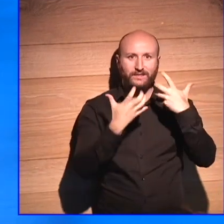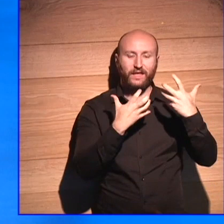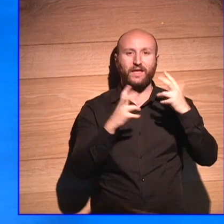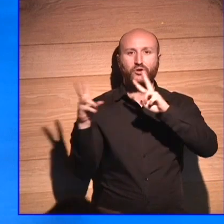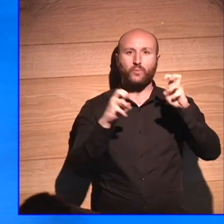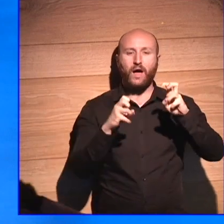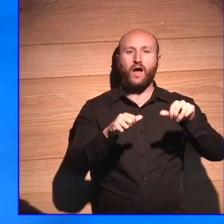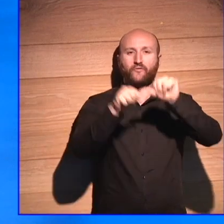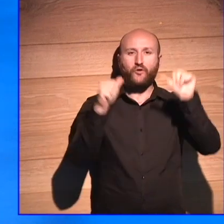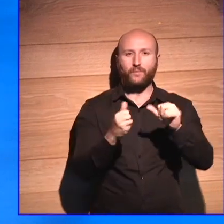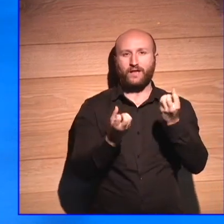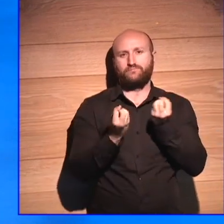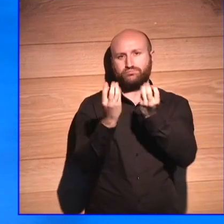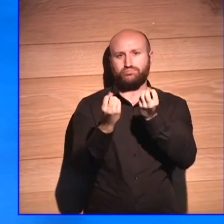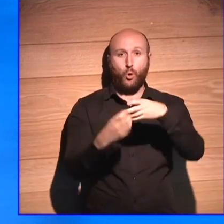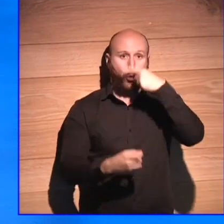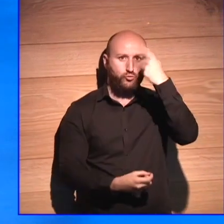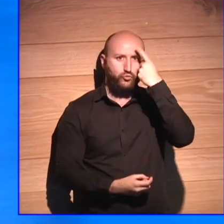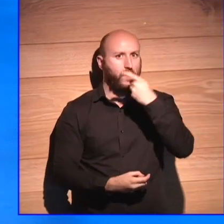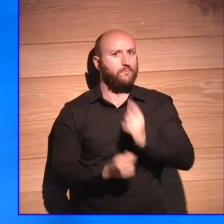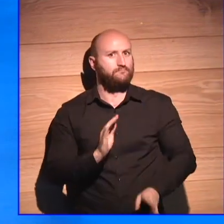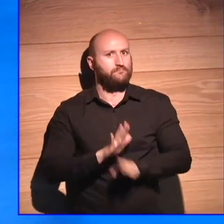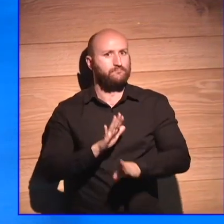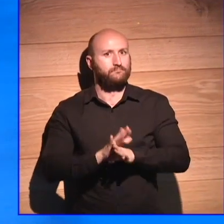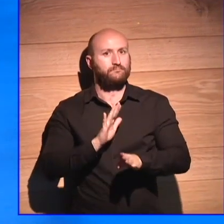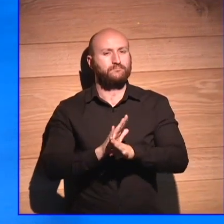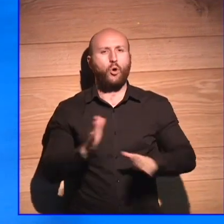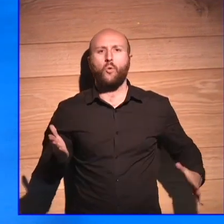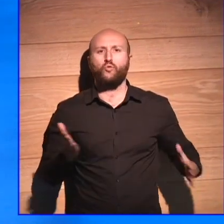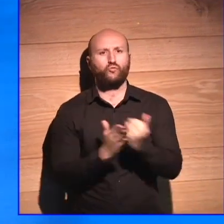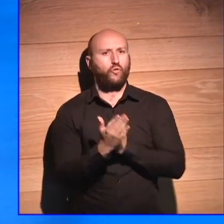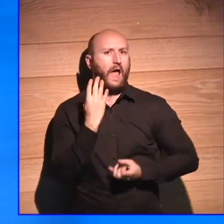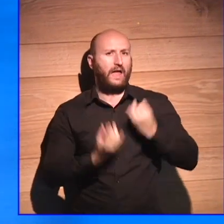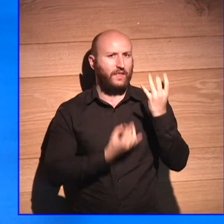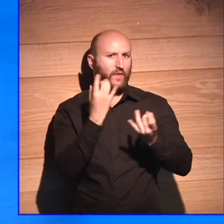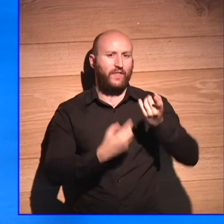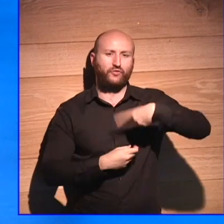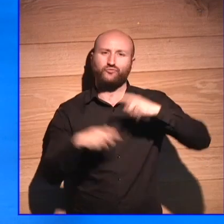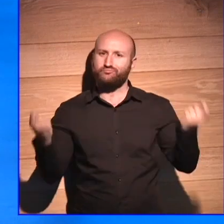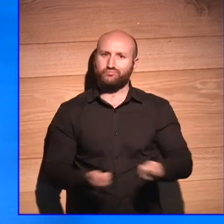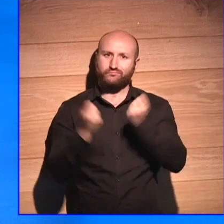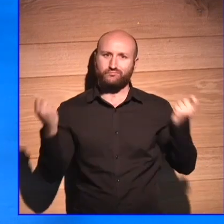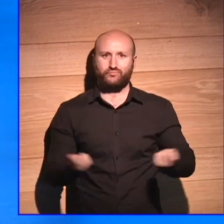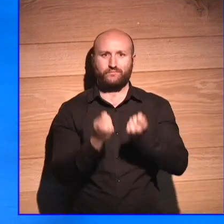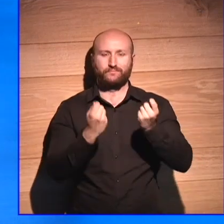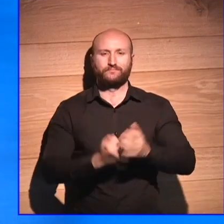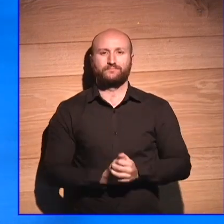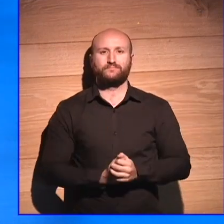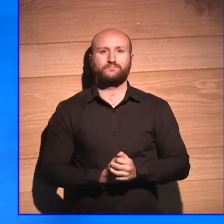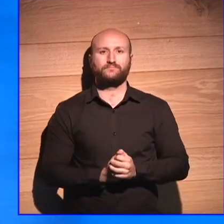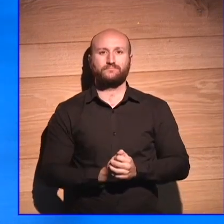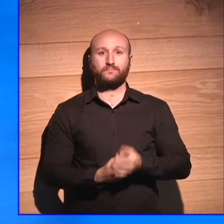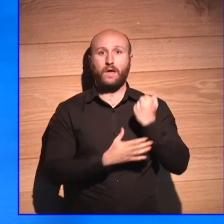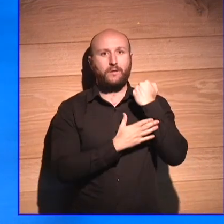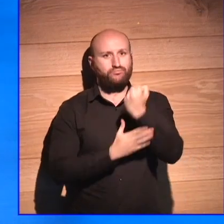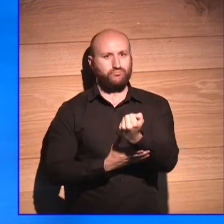formas de expresión de la cultura, es una constante en todas las actividades que nosotros promocionamos. Apoyamos e impulsamos